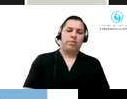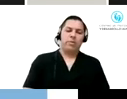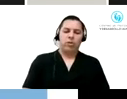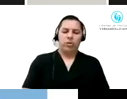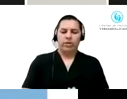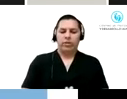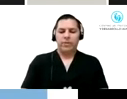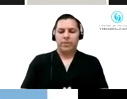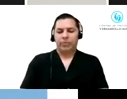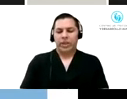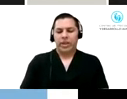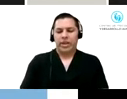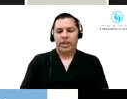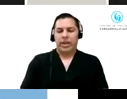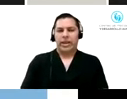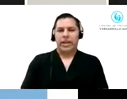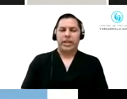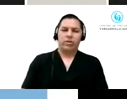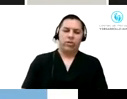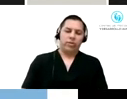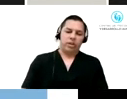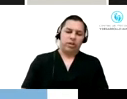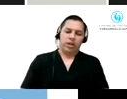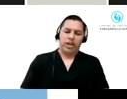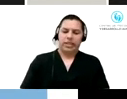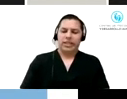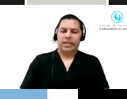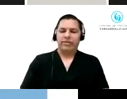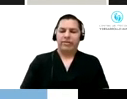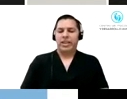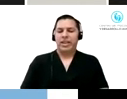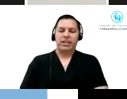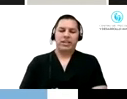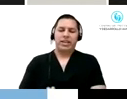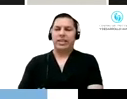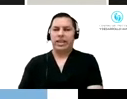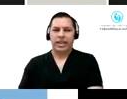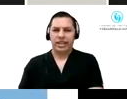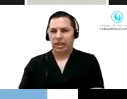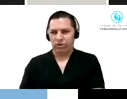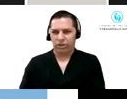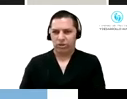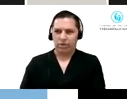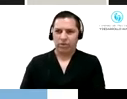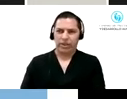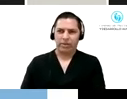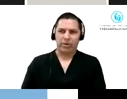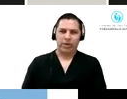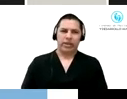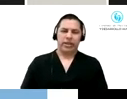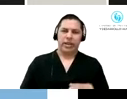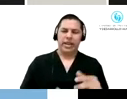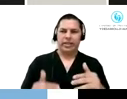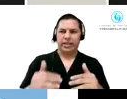hombre biológico en género con características femeninas y ser heterosexual, por